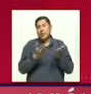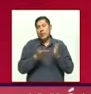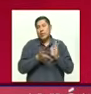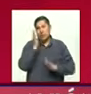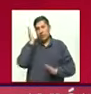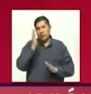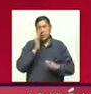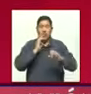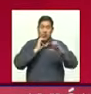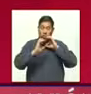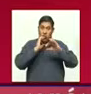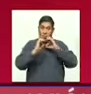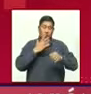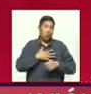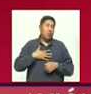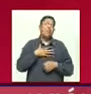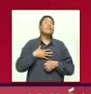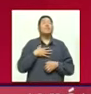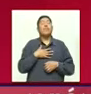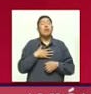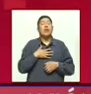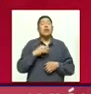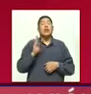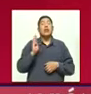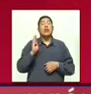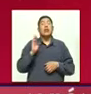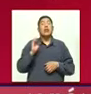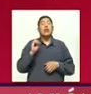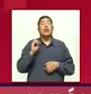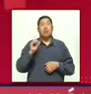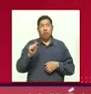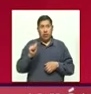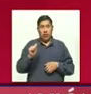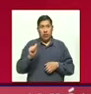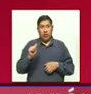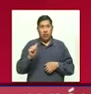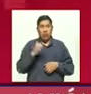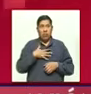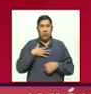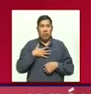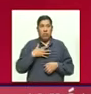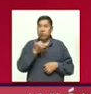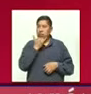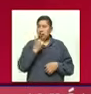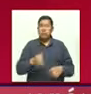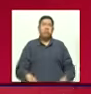despegaron. Hay un comunicado, por favor, de Boliviana de Aviación, señor director.